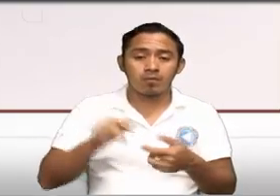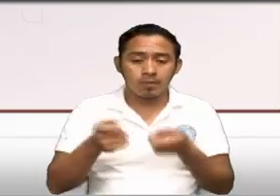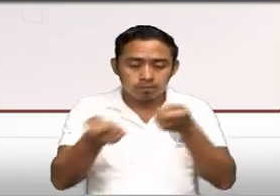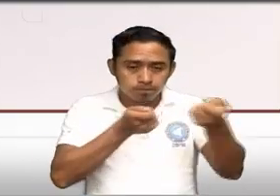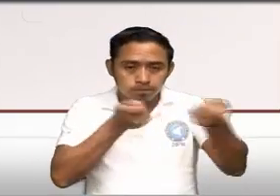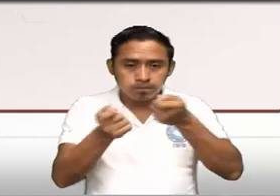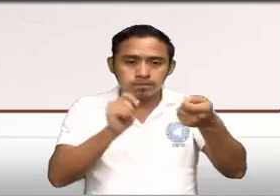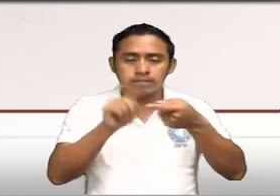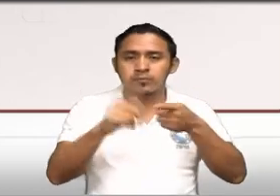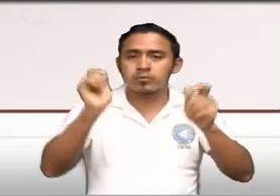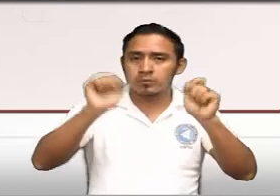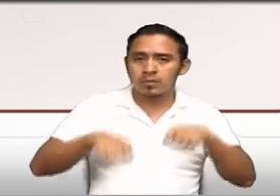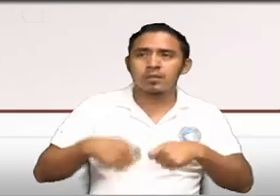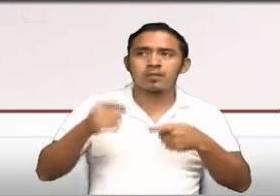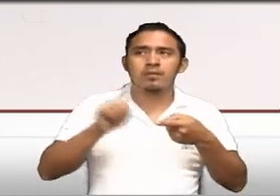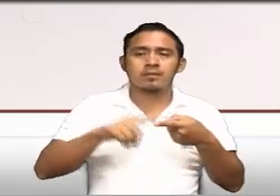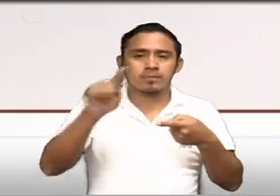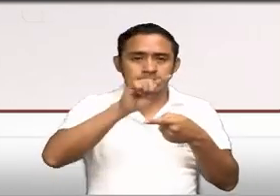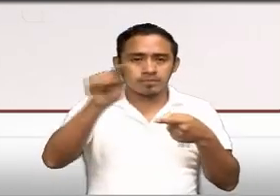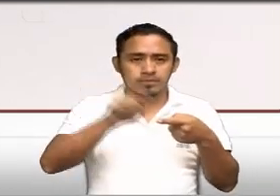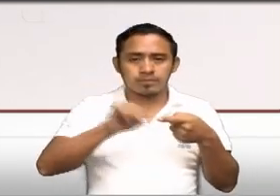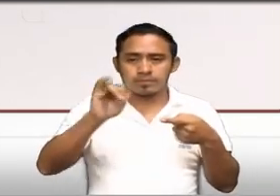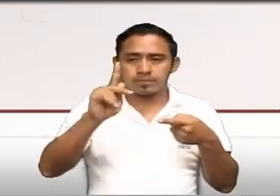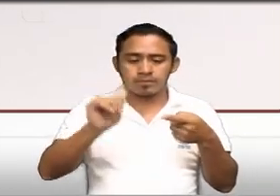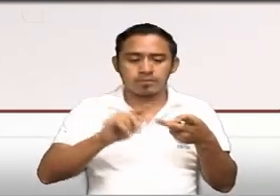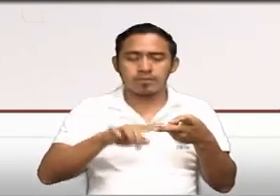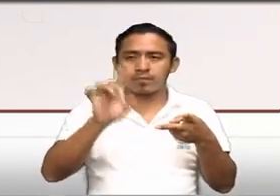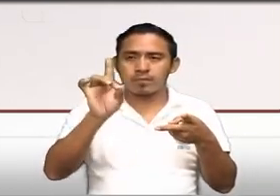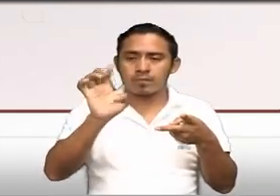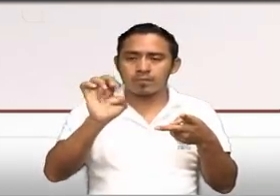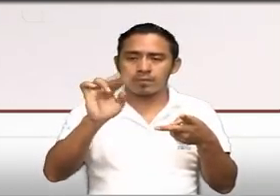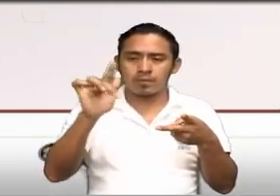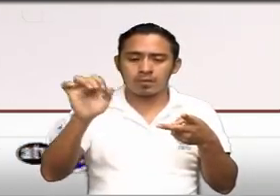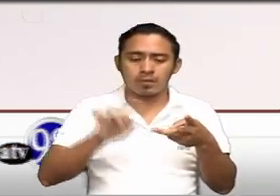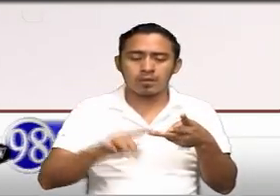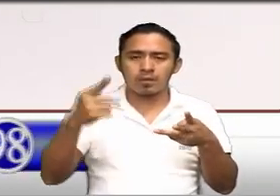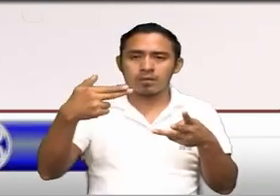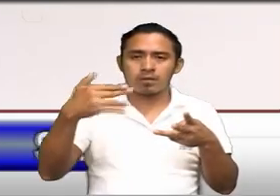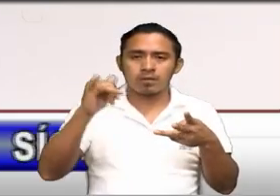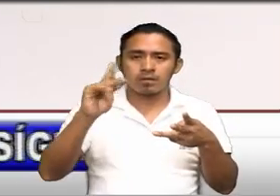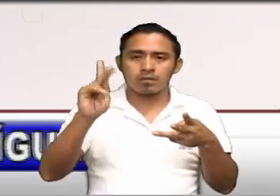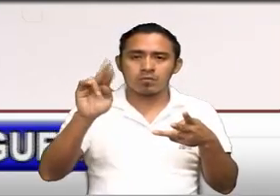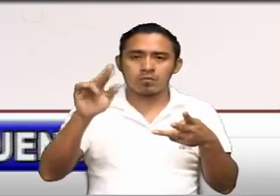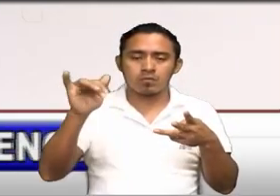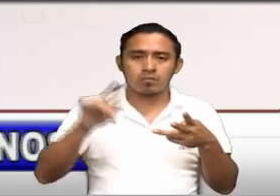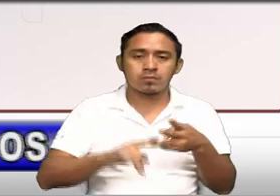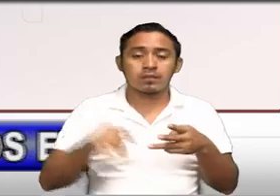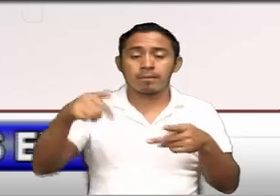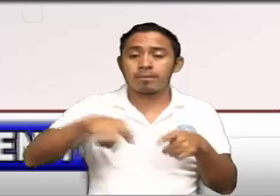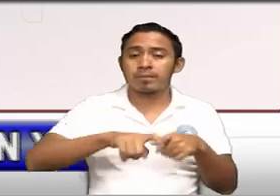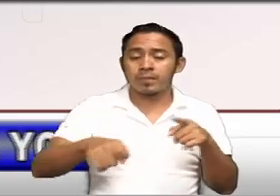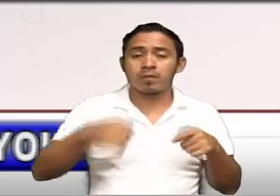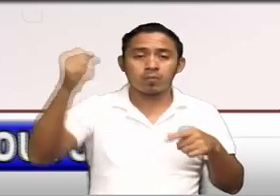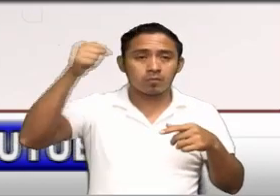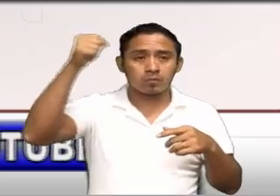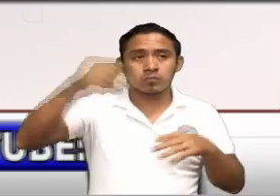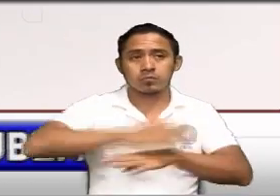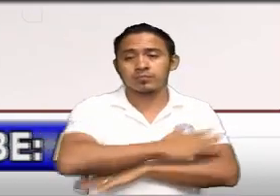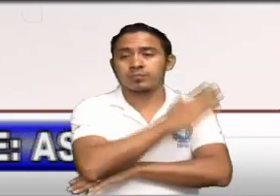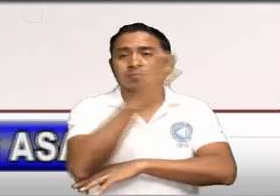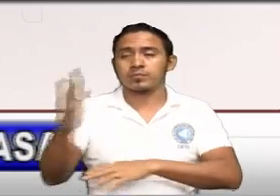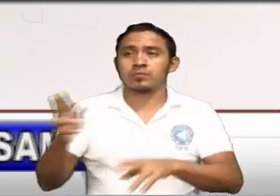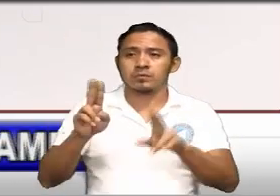dengue, zika y chikungunya, enfermedades de transmisión propias de la época lluviosa durante los meses de julio a noviembre del